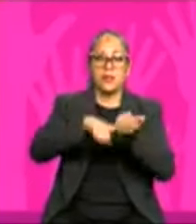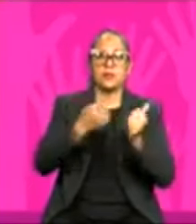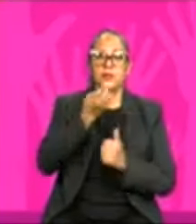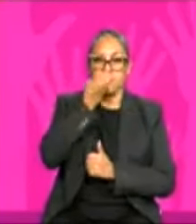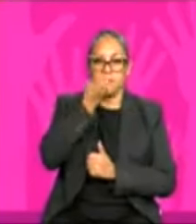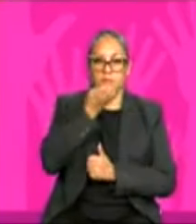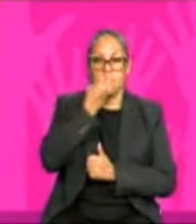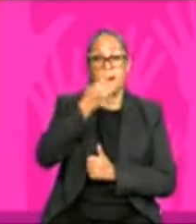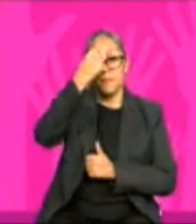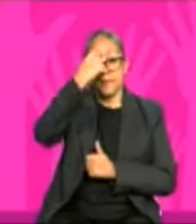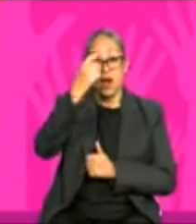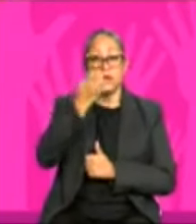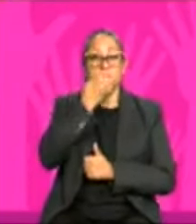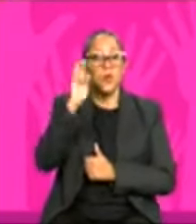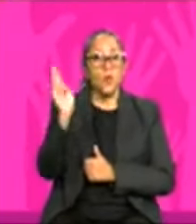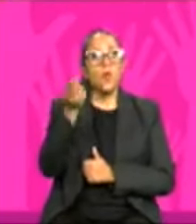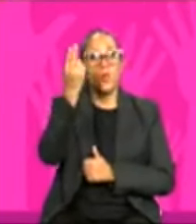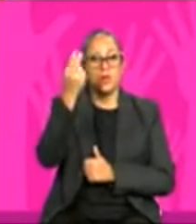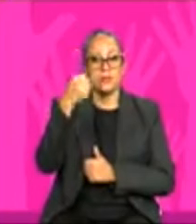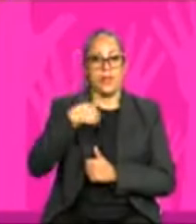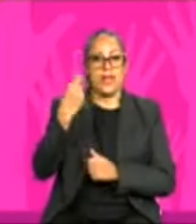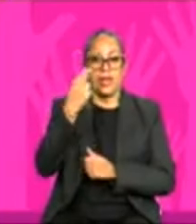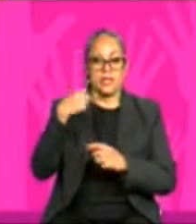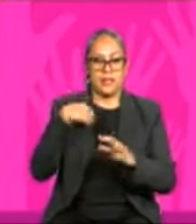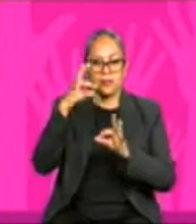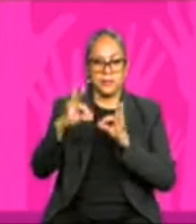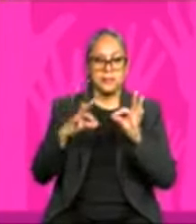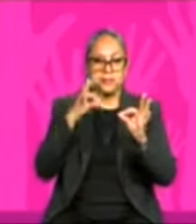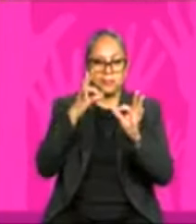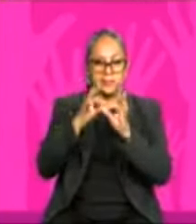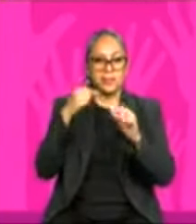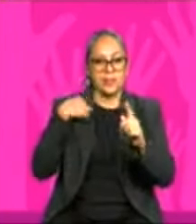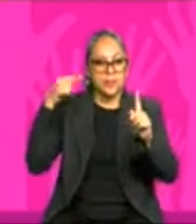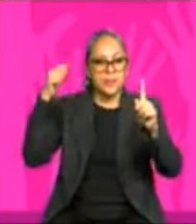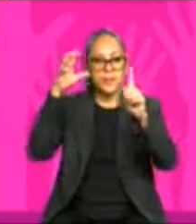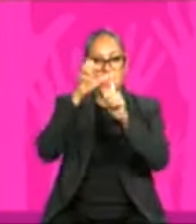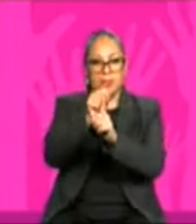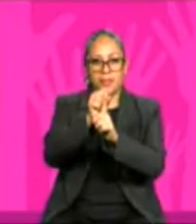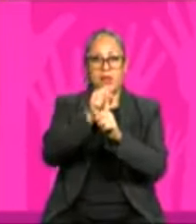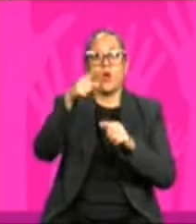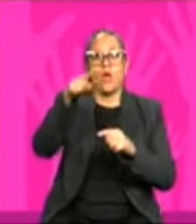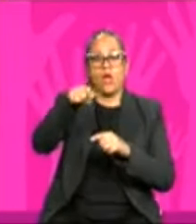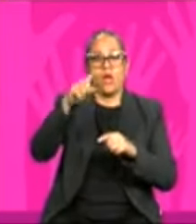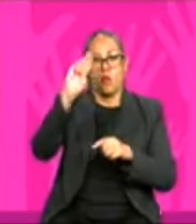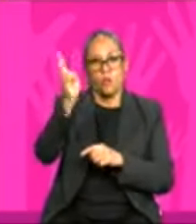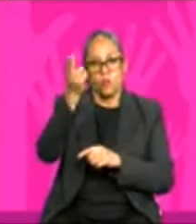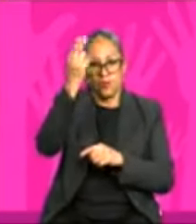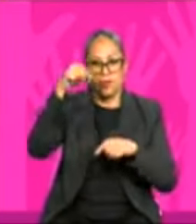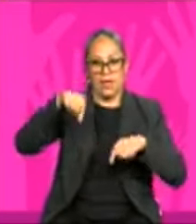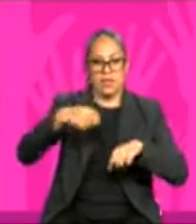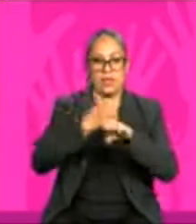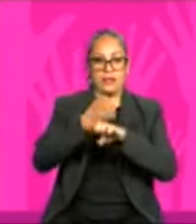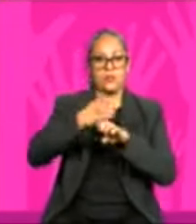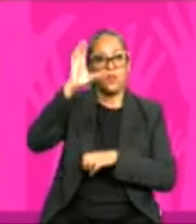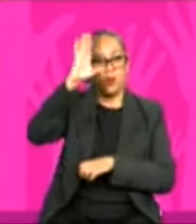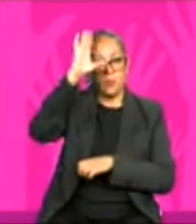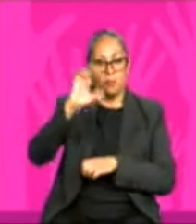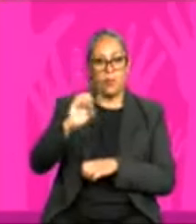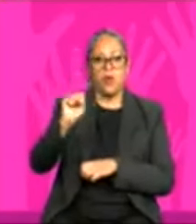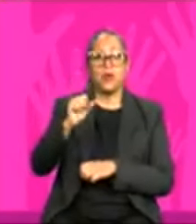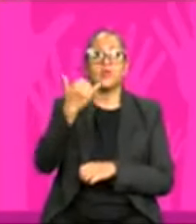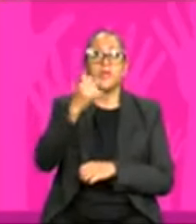la educación superior vamos a cumplir nuestros compromisos con las universidades del estado y para la Universidad Autónoma vamos a